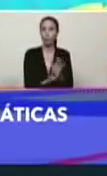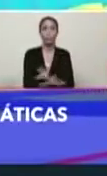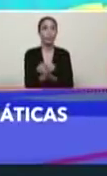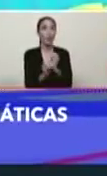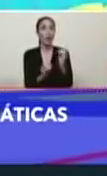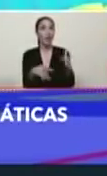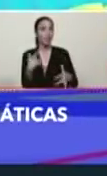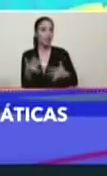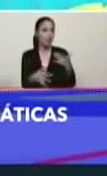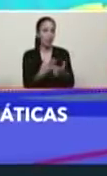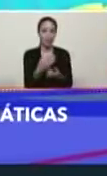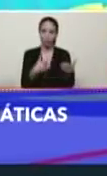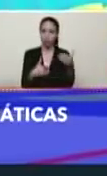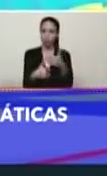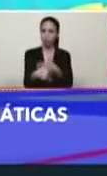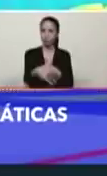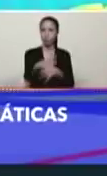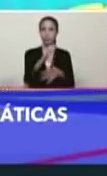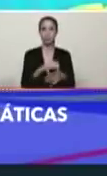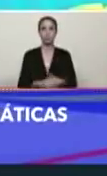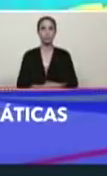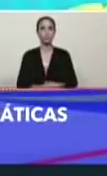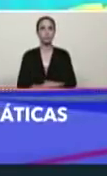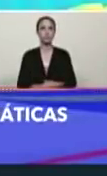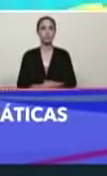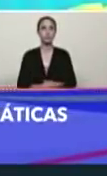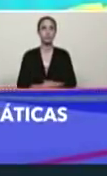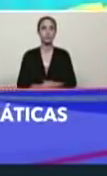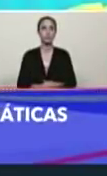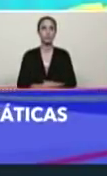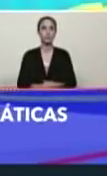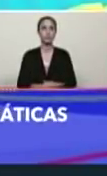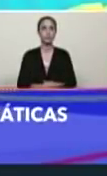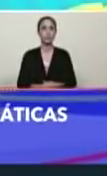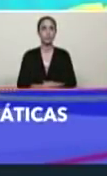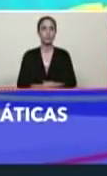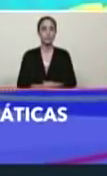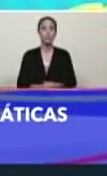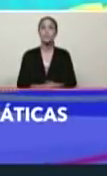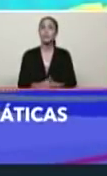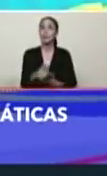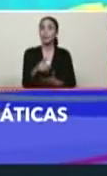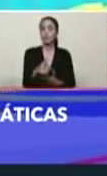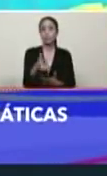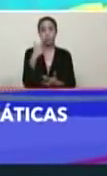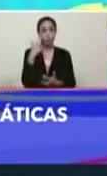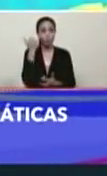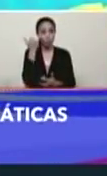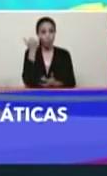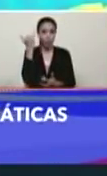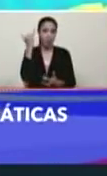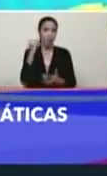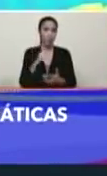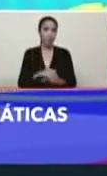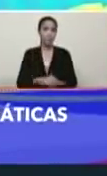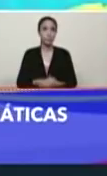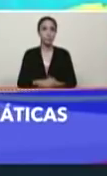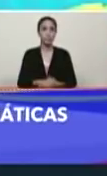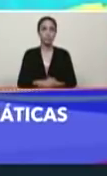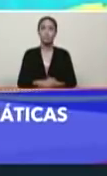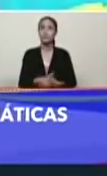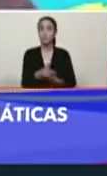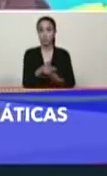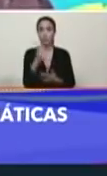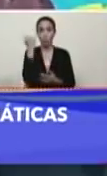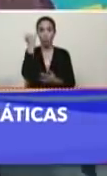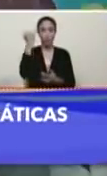actividad permanente. Yo le decía que nosotros tenemos una fórmula. Una fórmula.